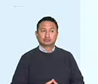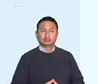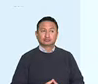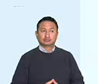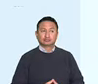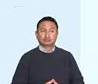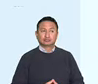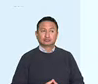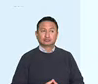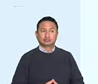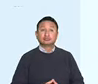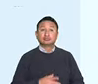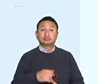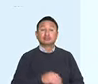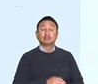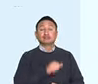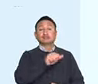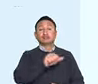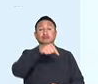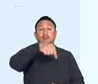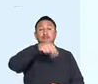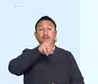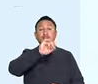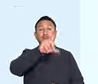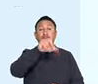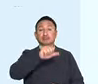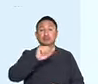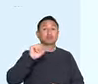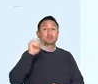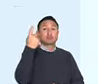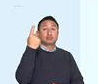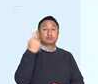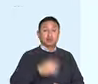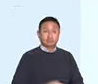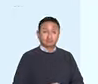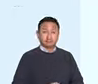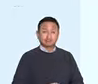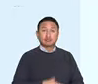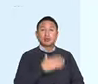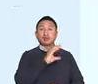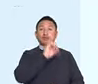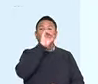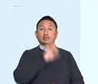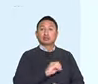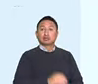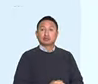Vamos viendo, Aquiles Álvarez se encuentra en primer lugar. Vamos a revisar el porcentaje.